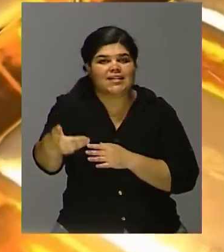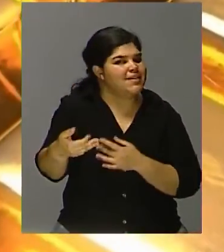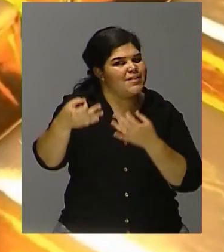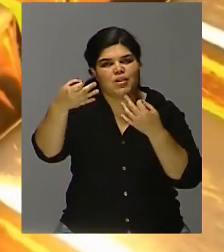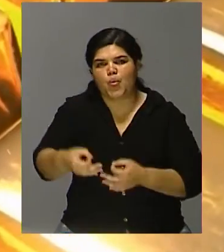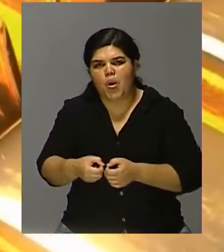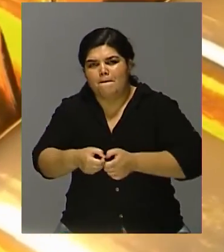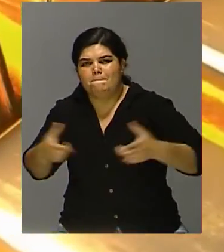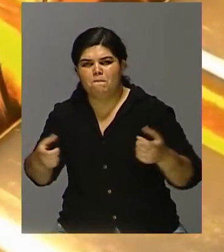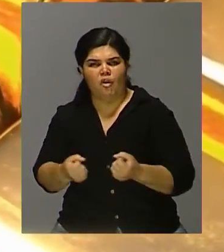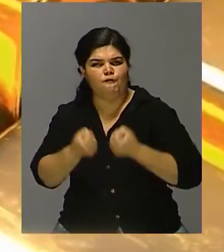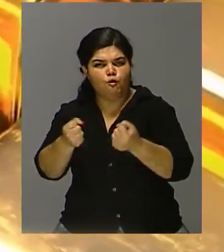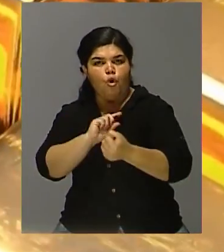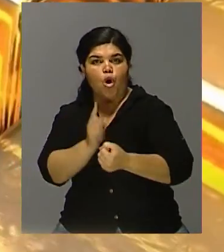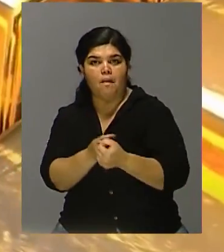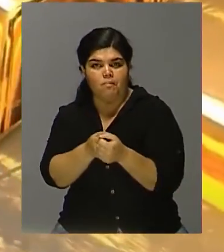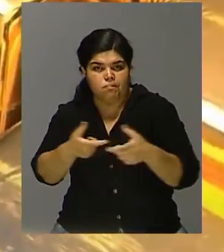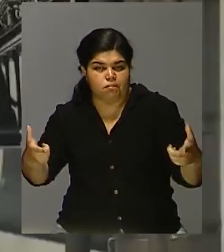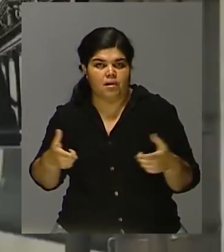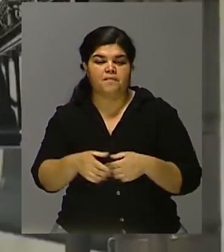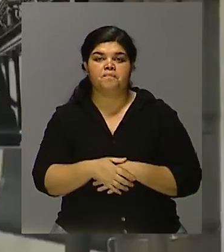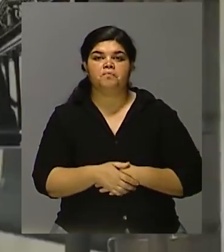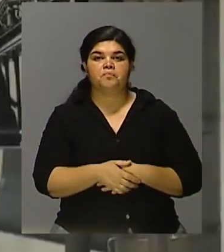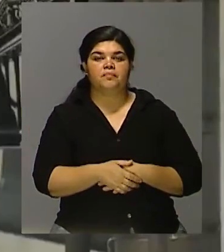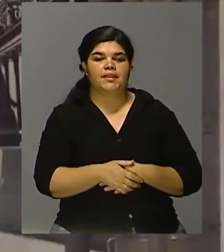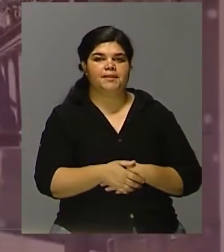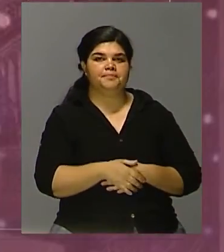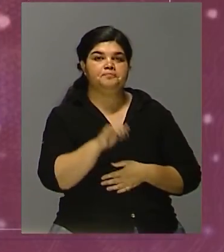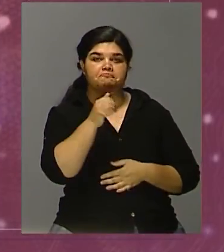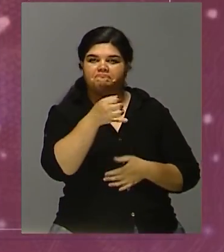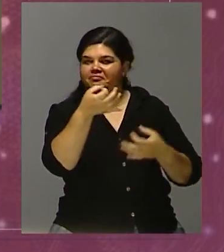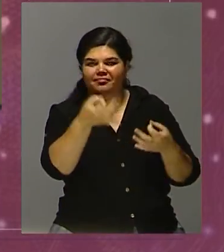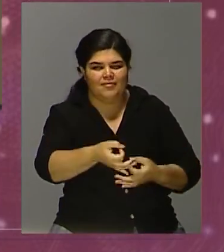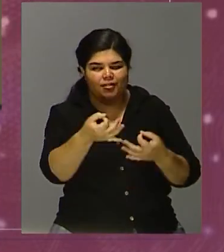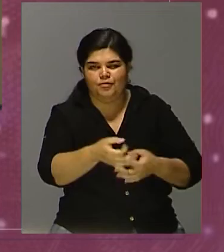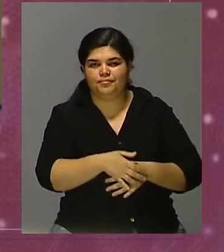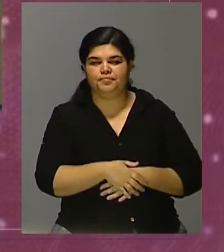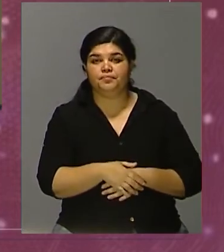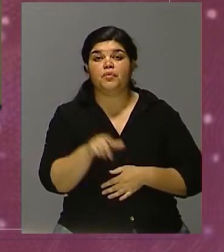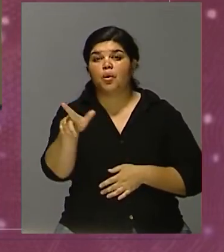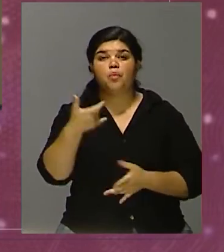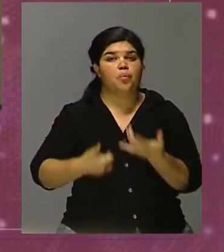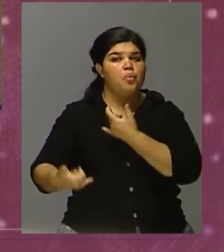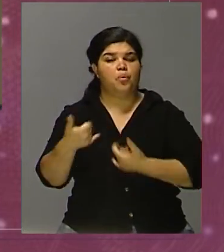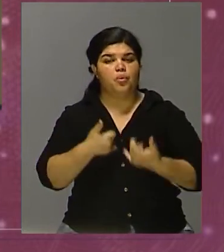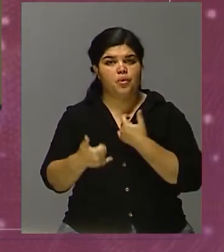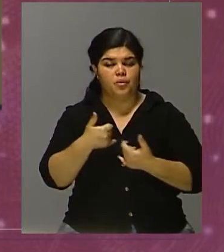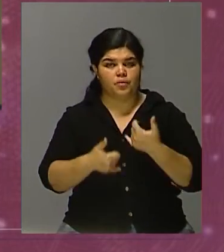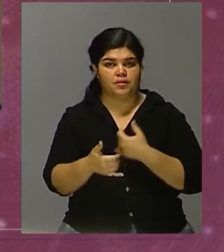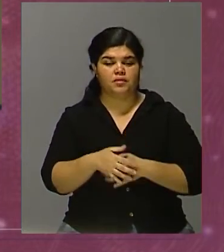Arturo, la otra pregunta que te quería hacer es, más allá, bueno, vos aclarabas bien esto de que no hay necesidad de